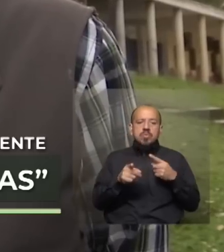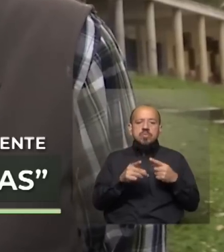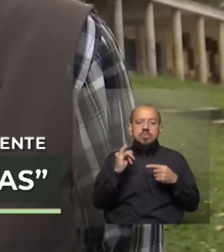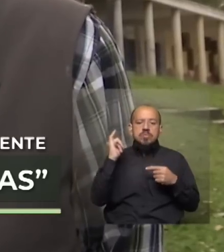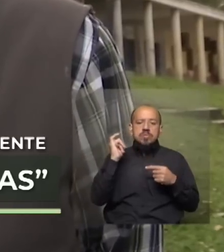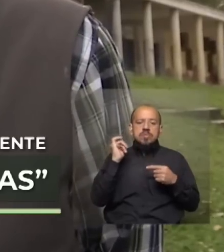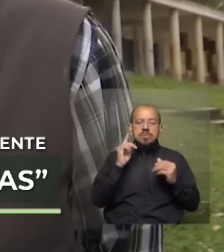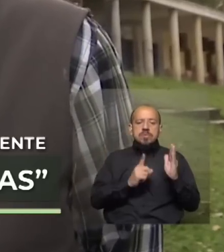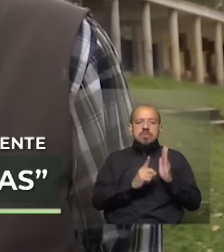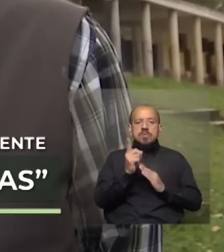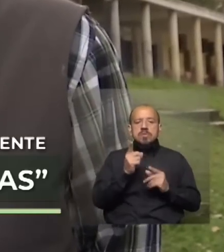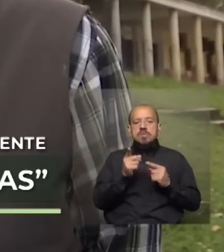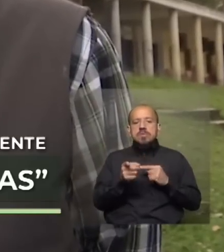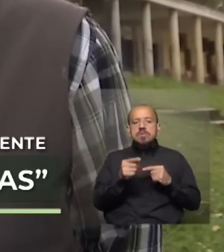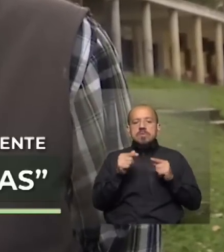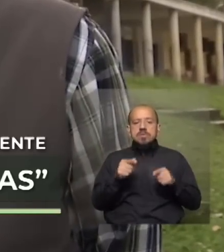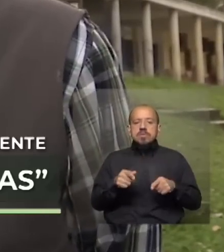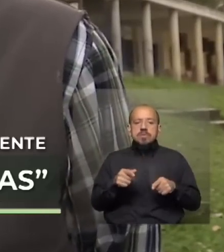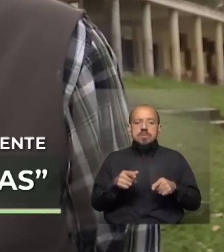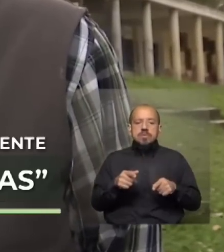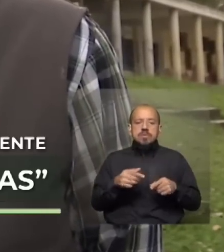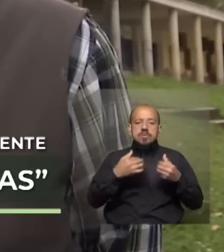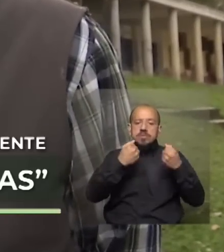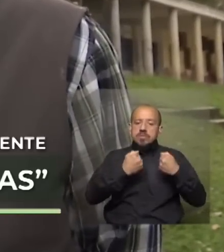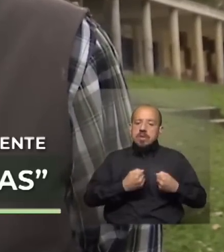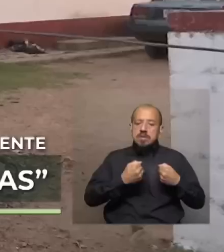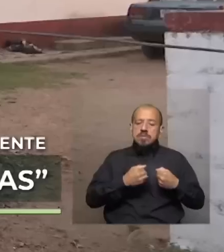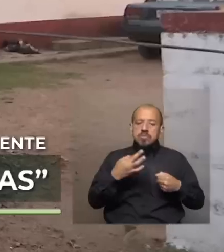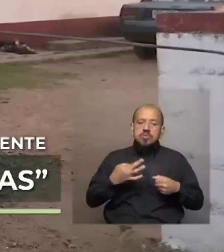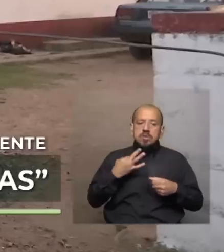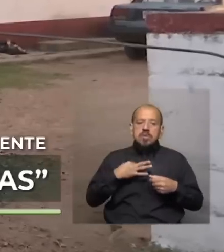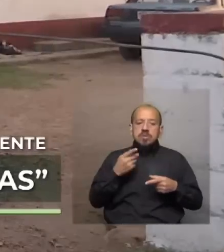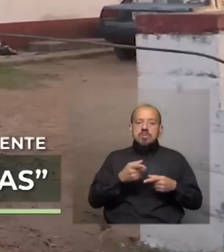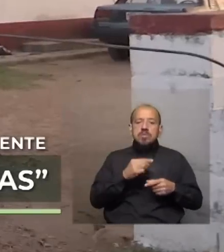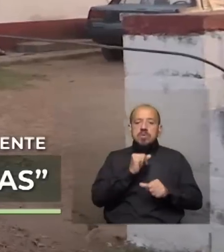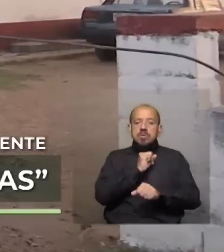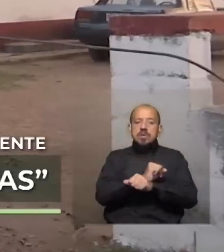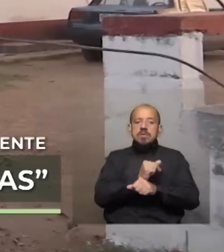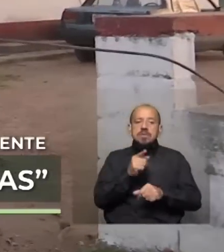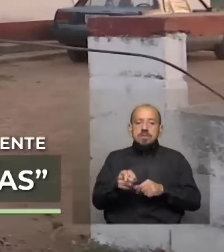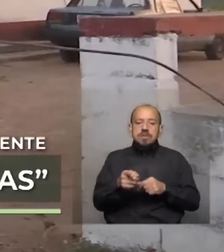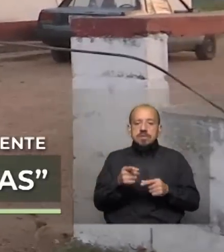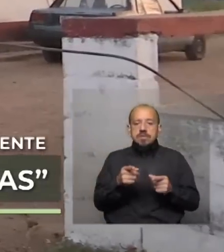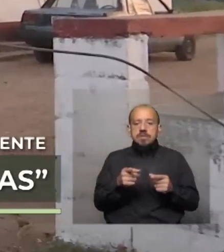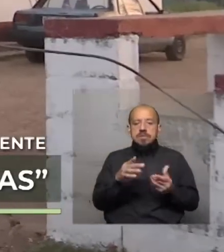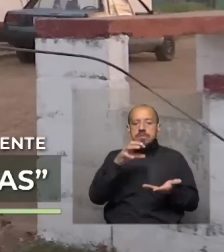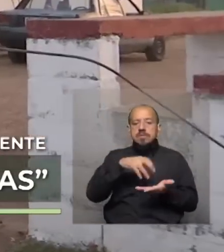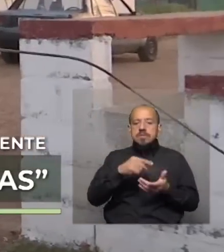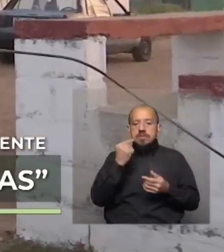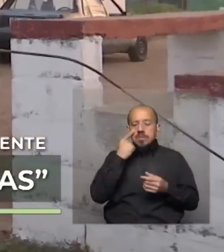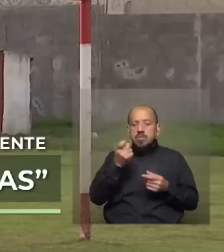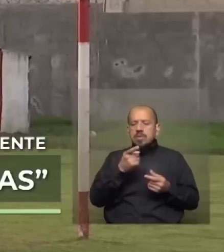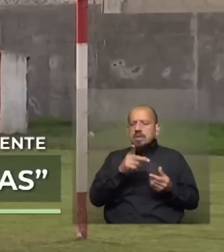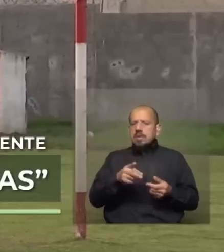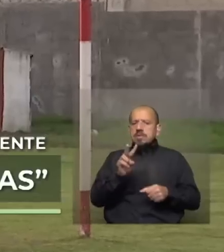convertida en un centro de estudios eso fue una cárcel durante muchísimos años identificamos el pabellón de seguridad